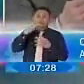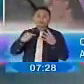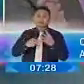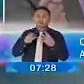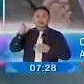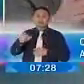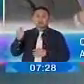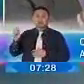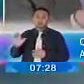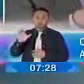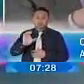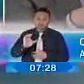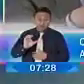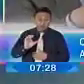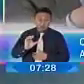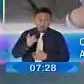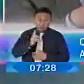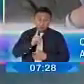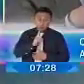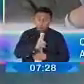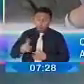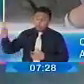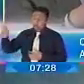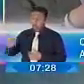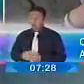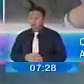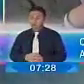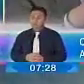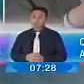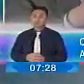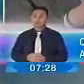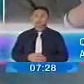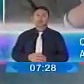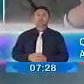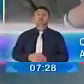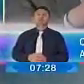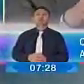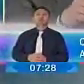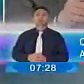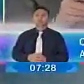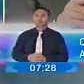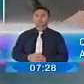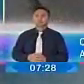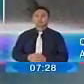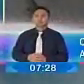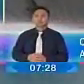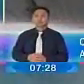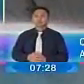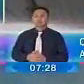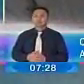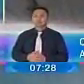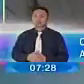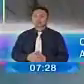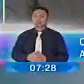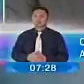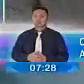inversionista salga corriendo, ¿no? Mire, yo creo que al elefante se lo comen pedacitos,